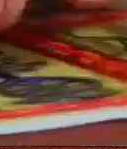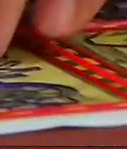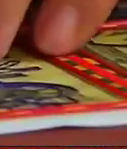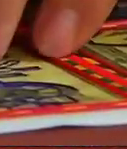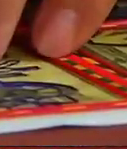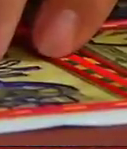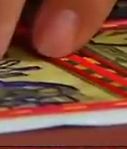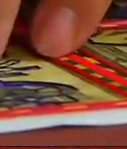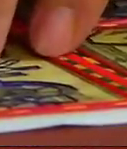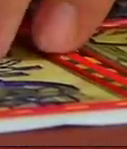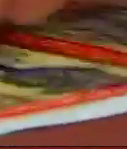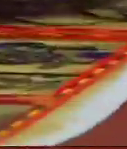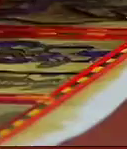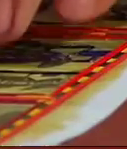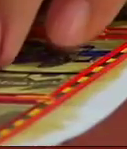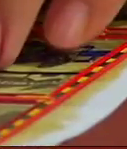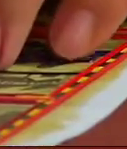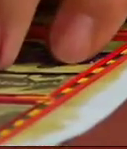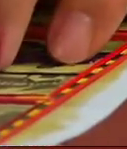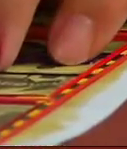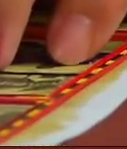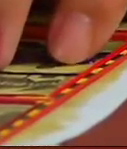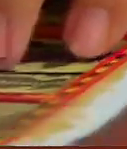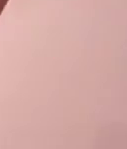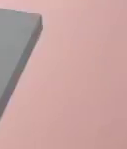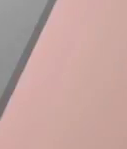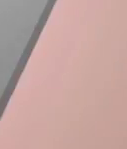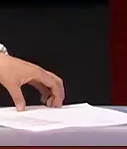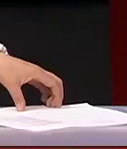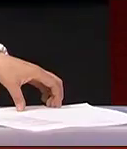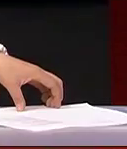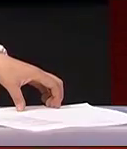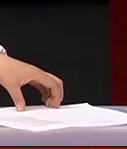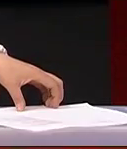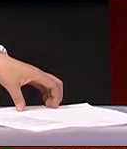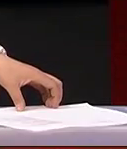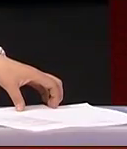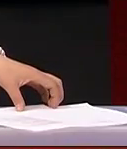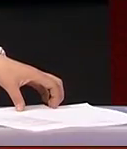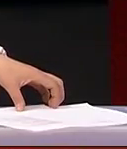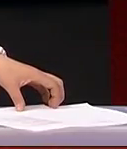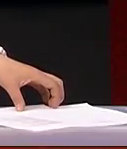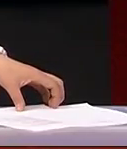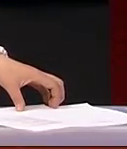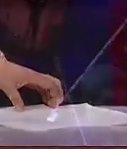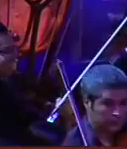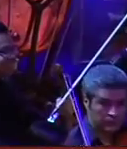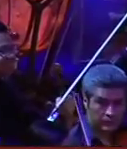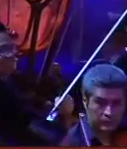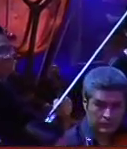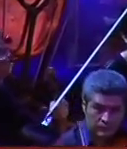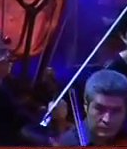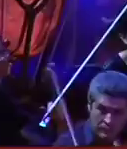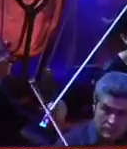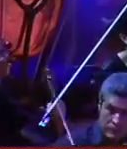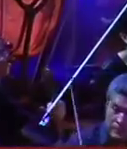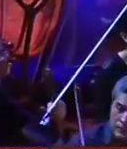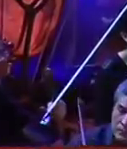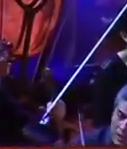elaboran piezas de fibras naturales ahí en el centro de Coyoacán. Excelente. ¿Te gusta la Santanera? Sí. ¿También? Bueno, pues la